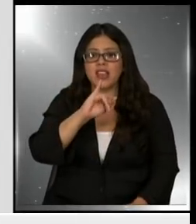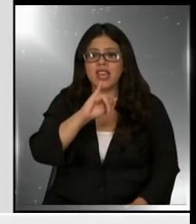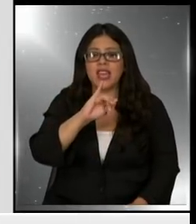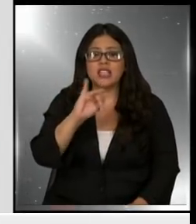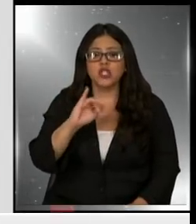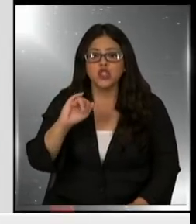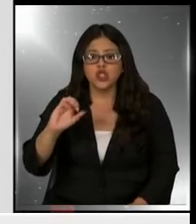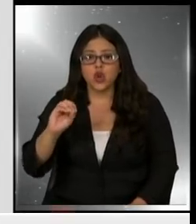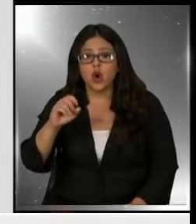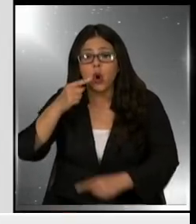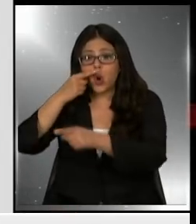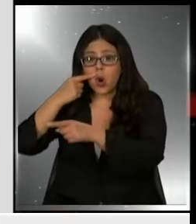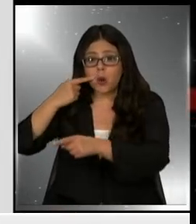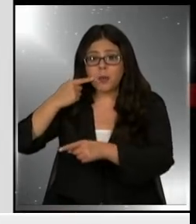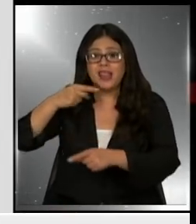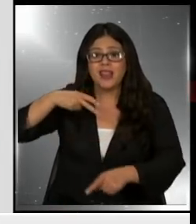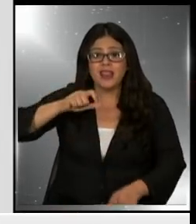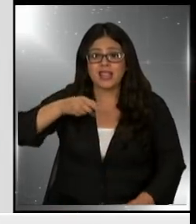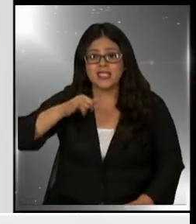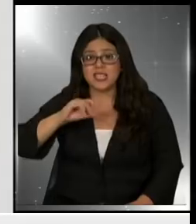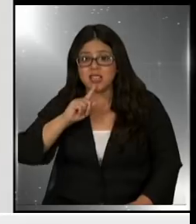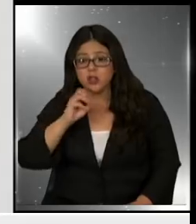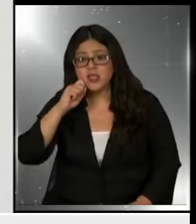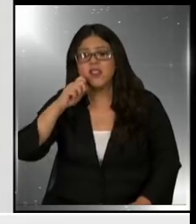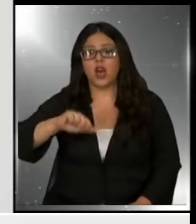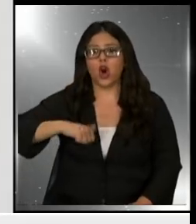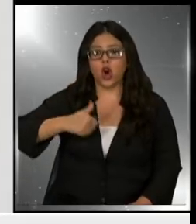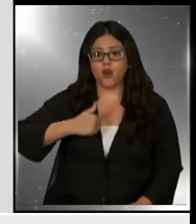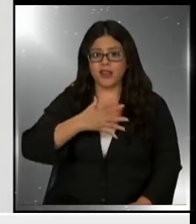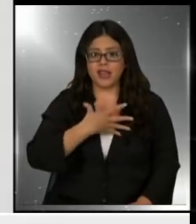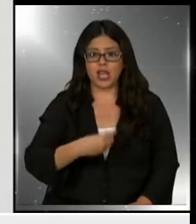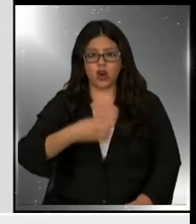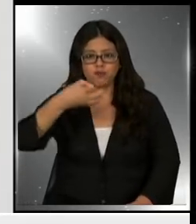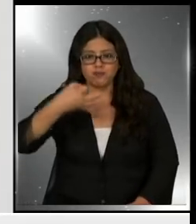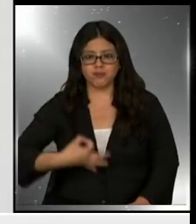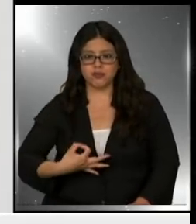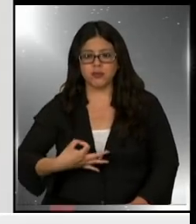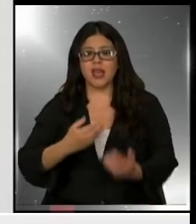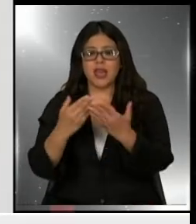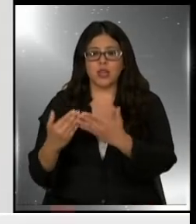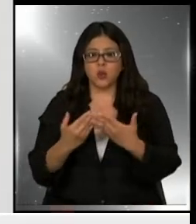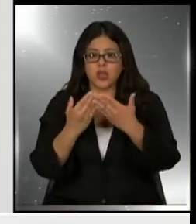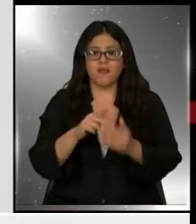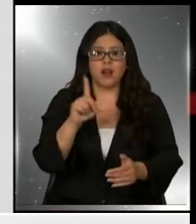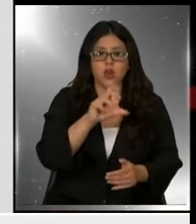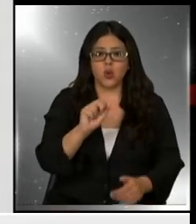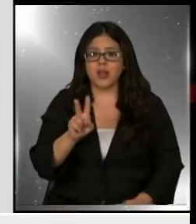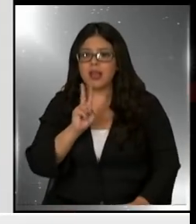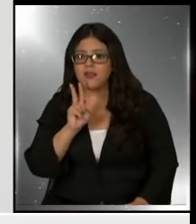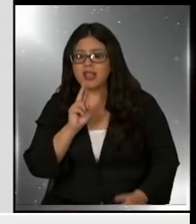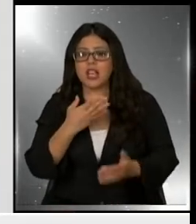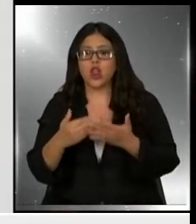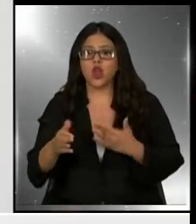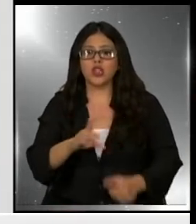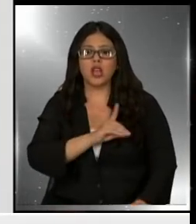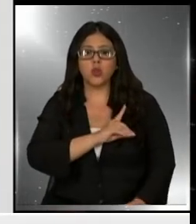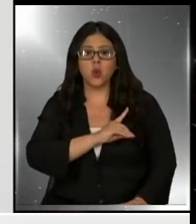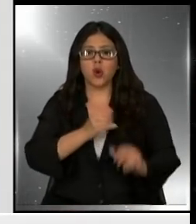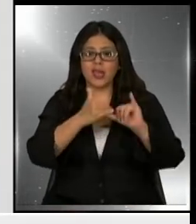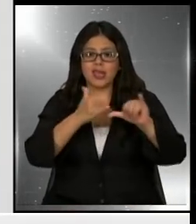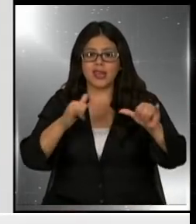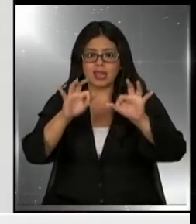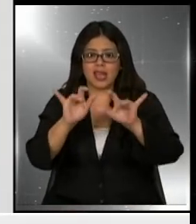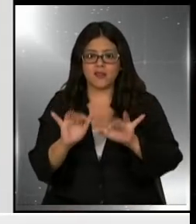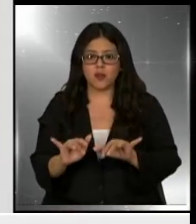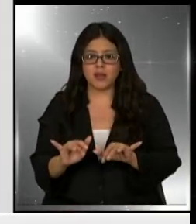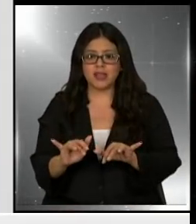Nachito, como era conocido por sus seres queridos, era un joven e hijo ejemplar. Estudiaba de lunes a viernes en el Duoc Ingeniería Informática